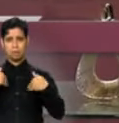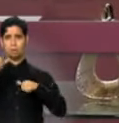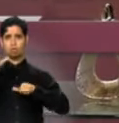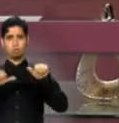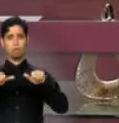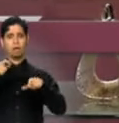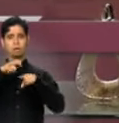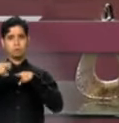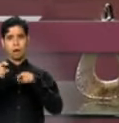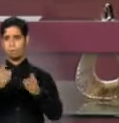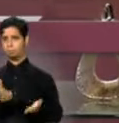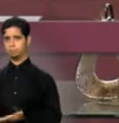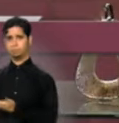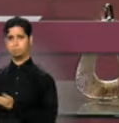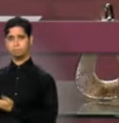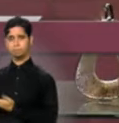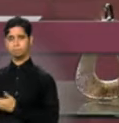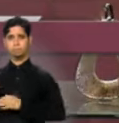llama al